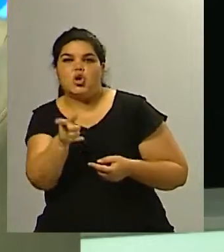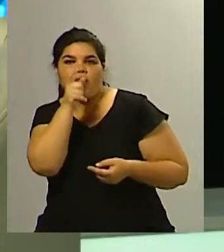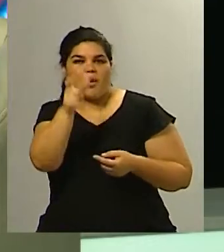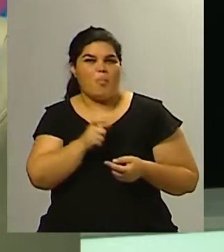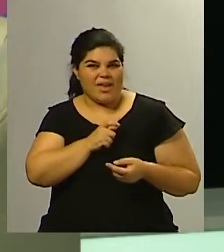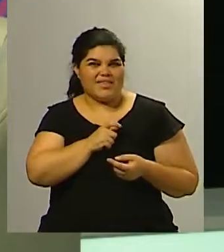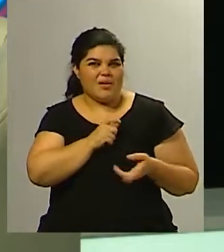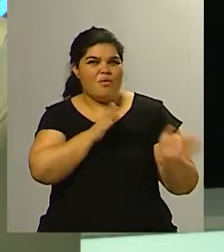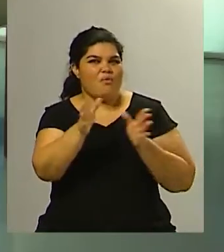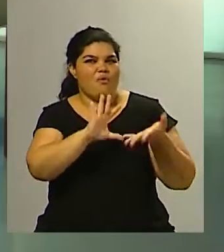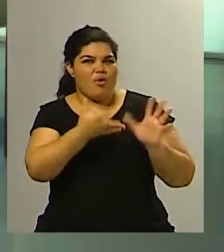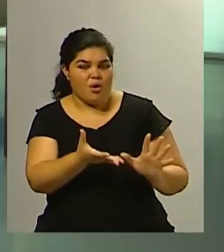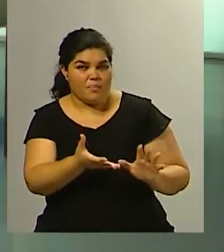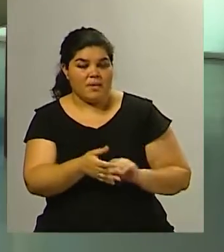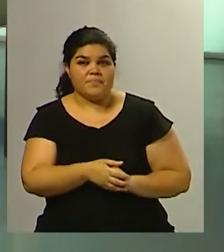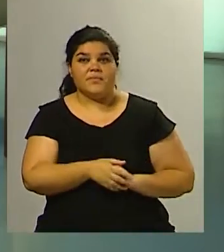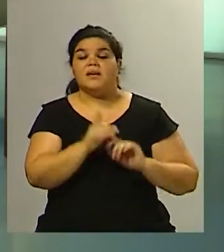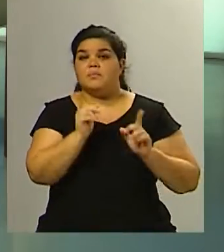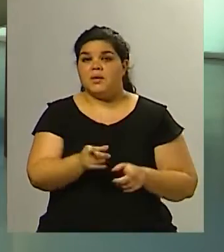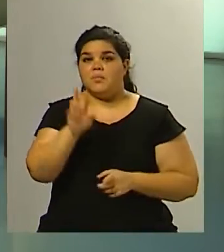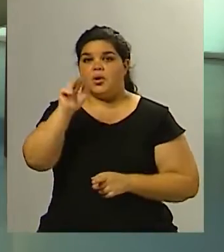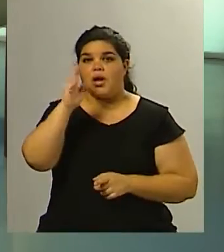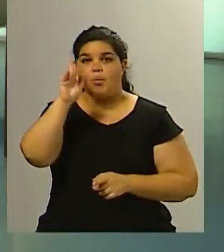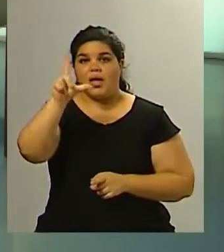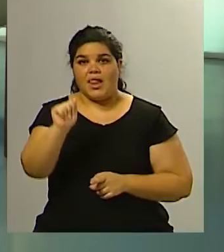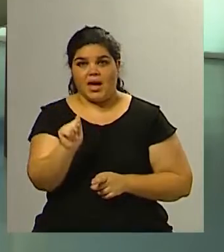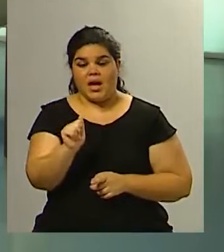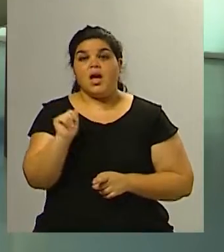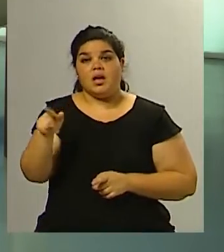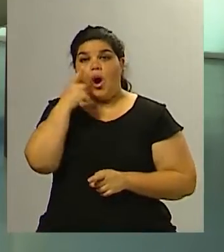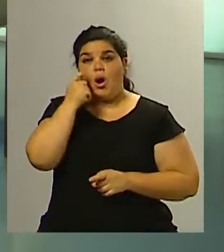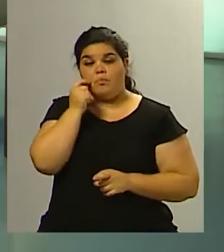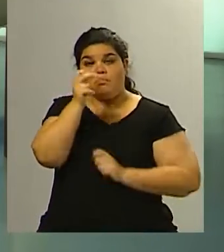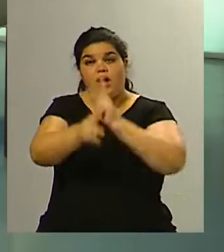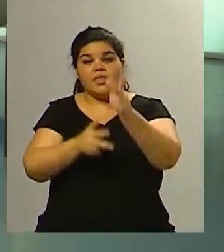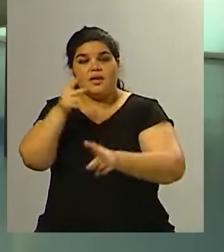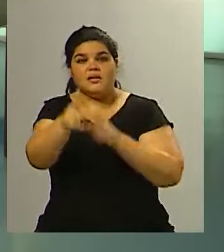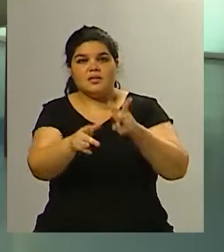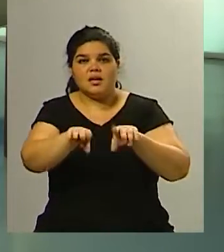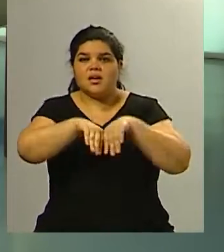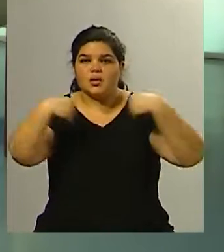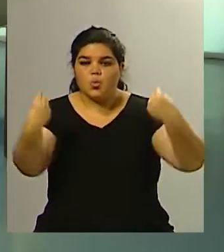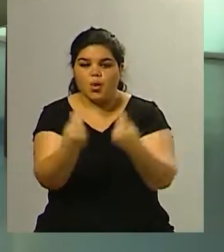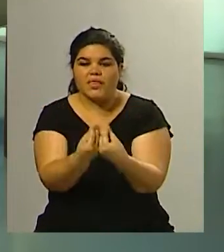muy importante que es Pedro Ravela, que habla del uso de los resultados, que las evaluaciones tienen un sentido en sí mismo si